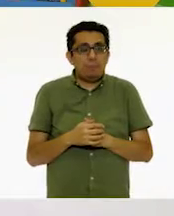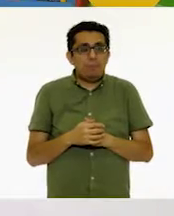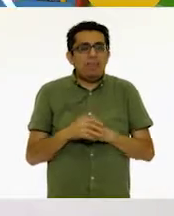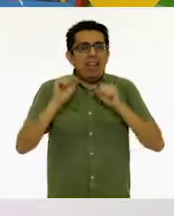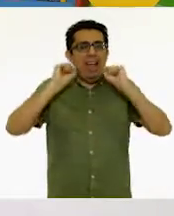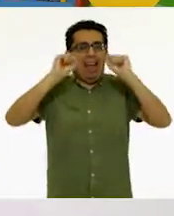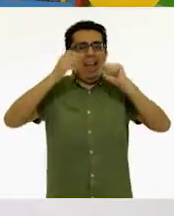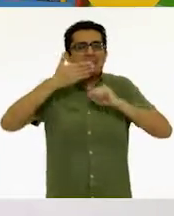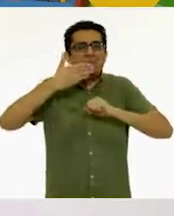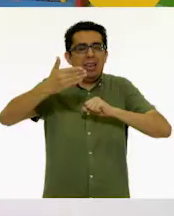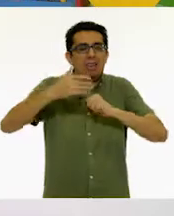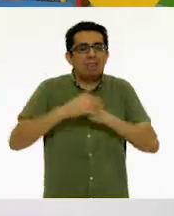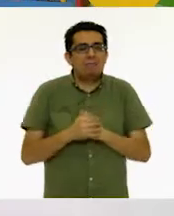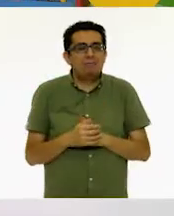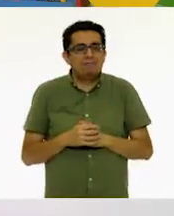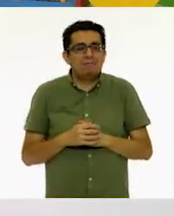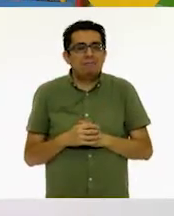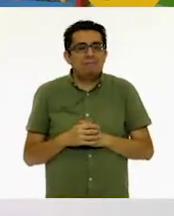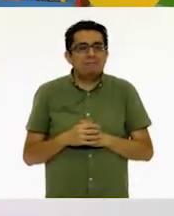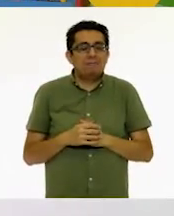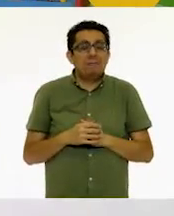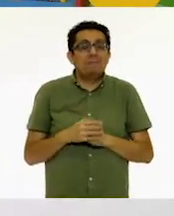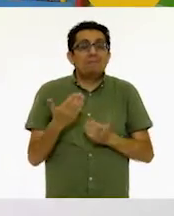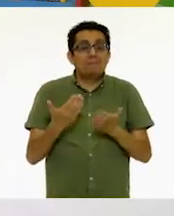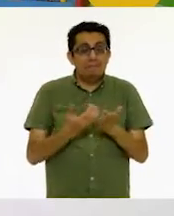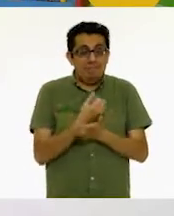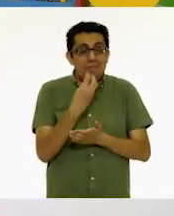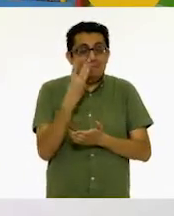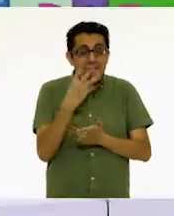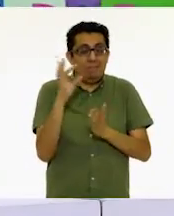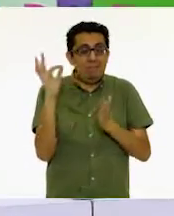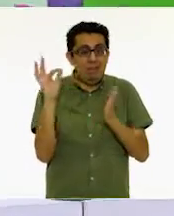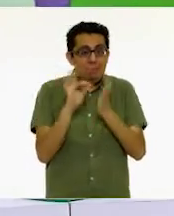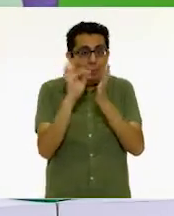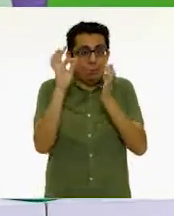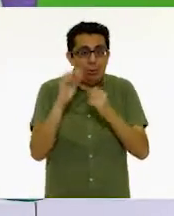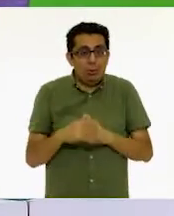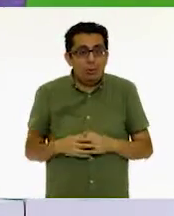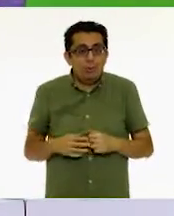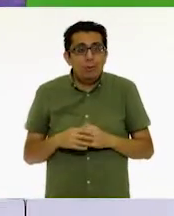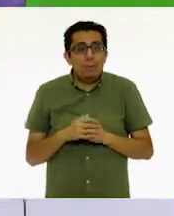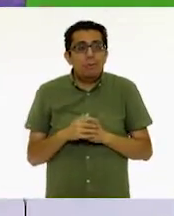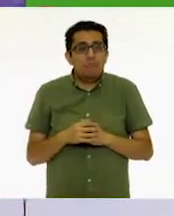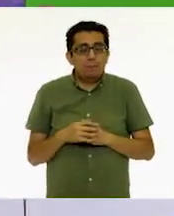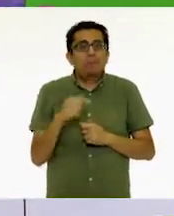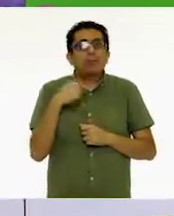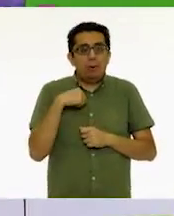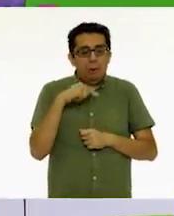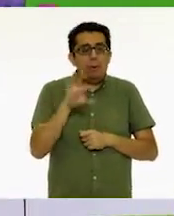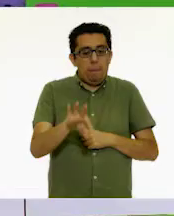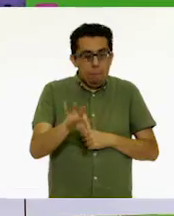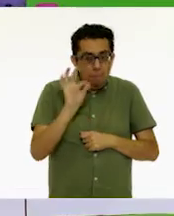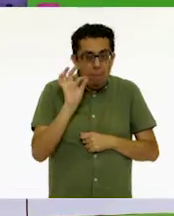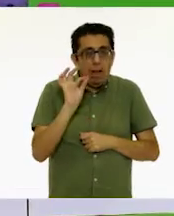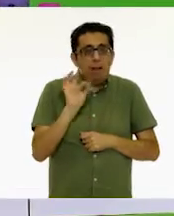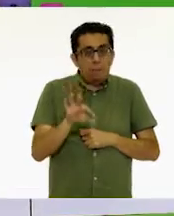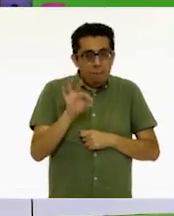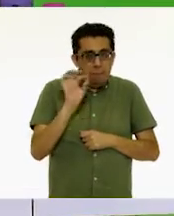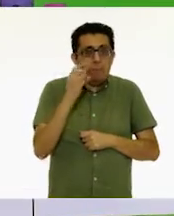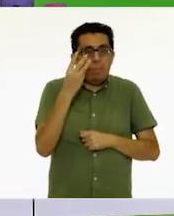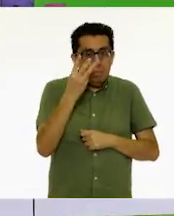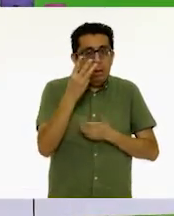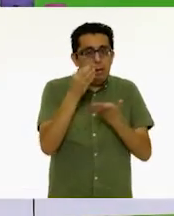Divertidos. Una, dos, tres. ¡Bien! Tres puntos. Entonces, tomaré tres fichas.